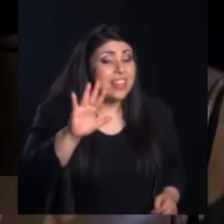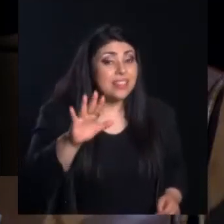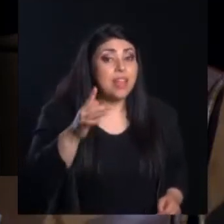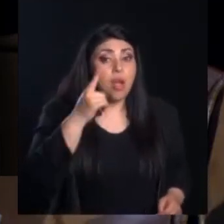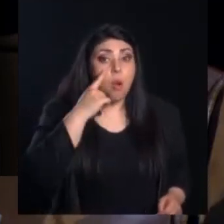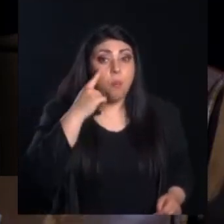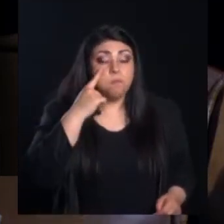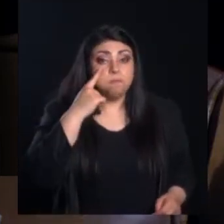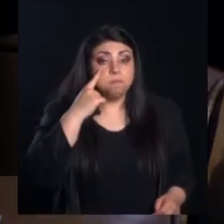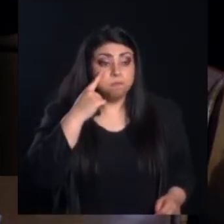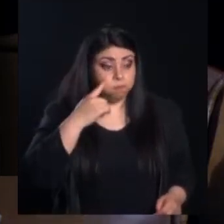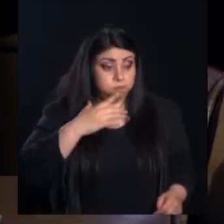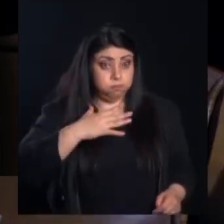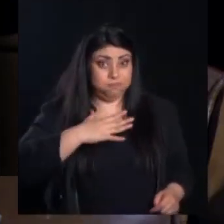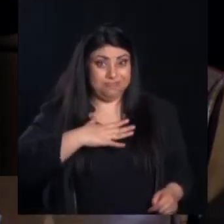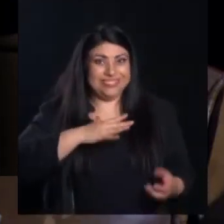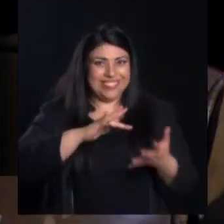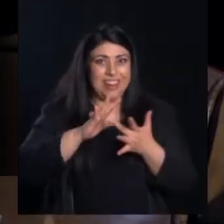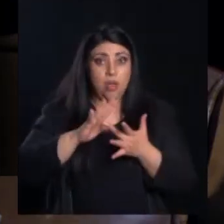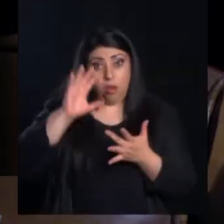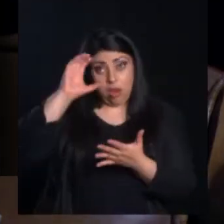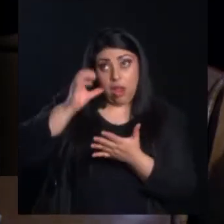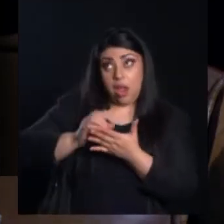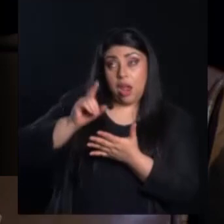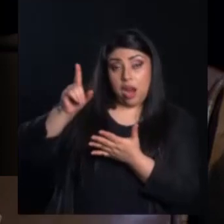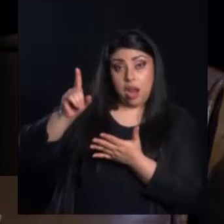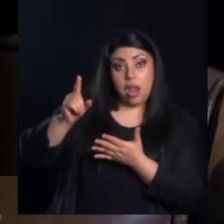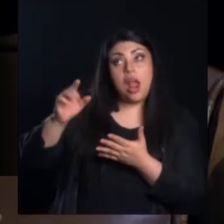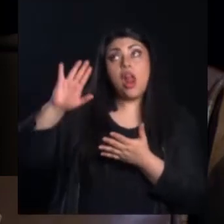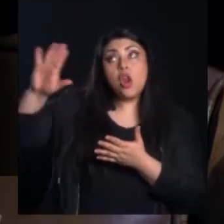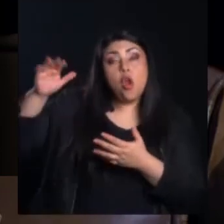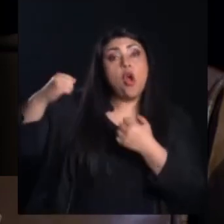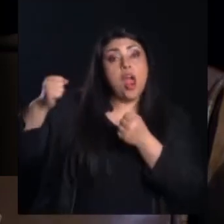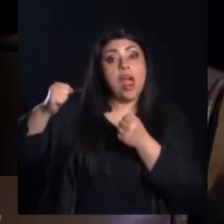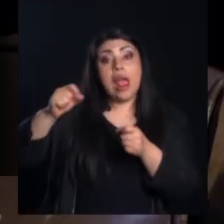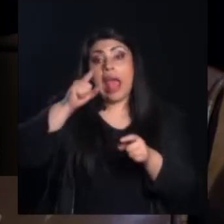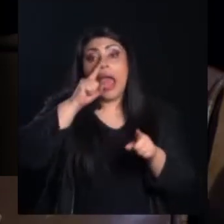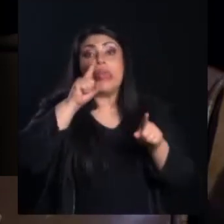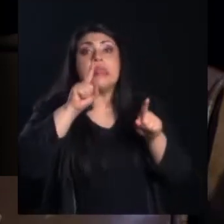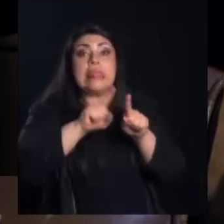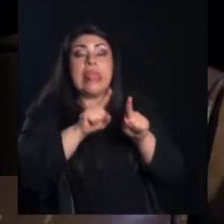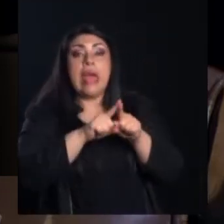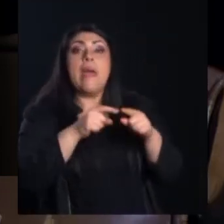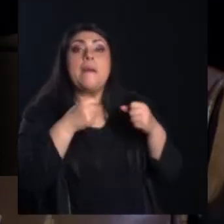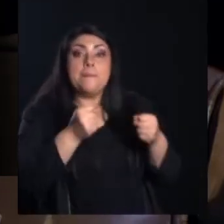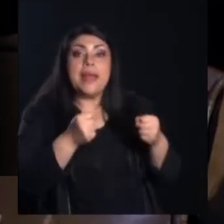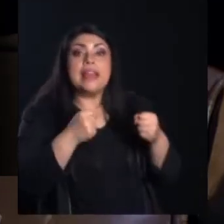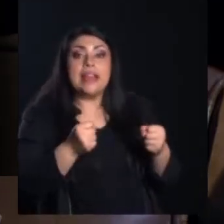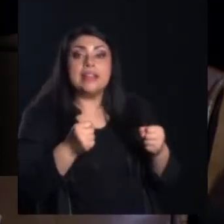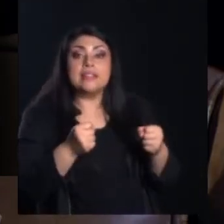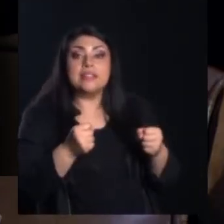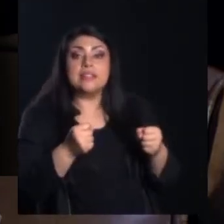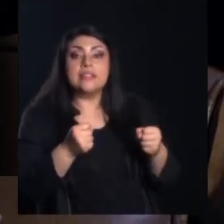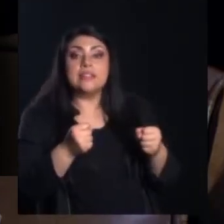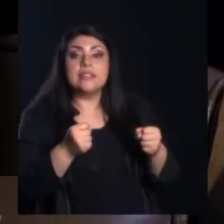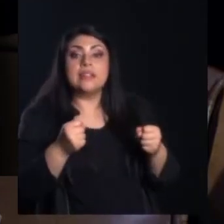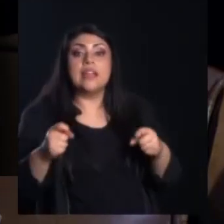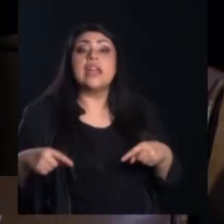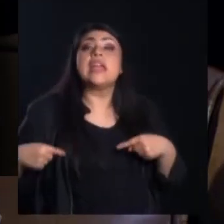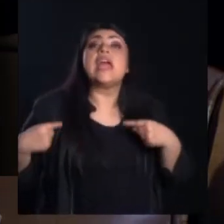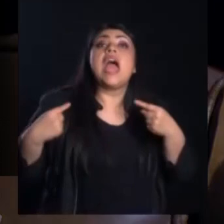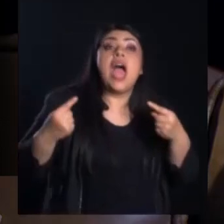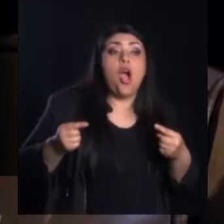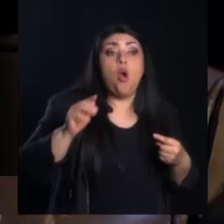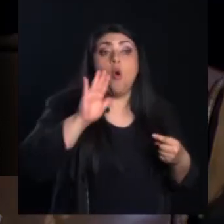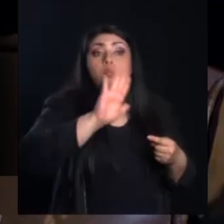me cree las obras que yo hago enlazará también voy a ella aún